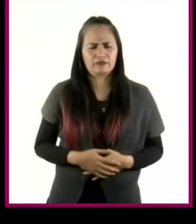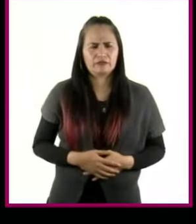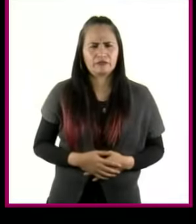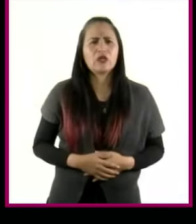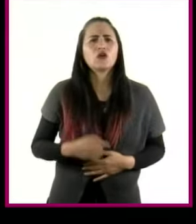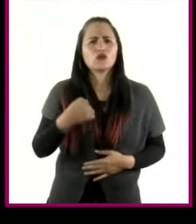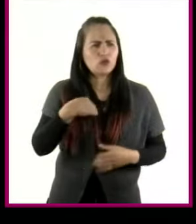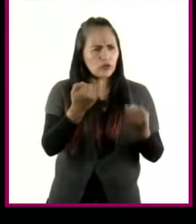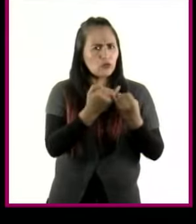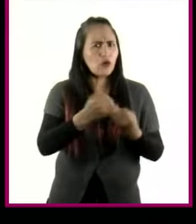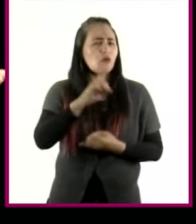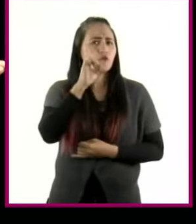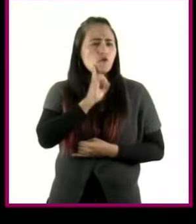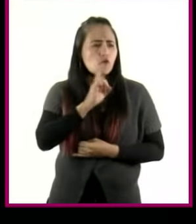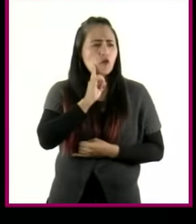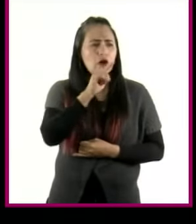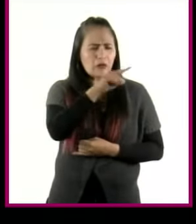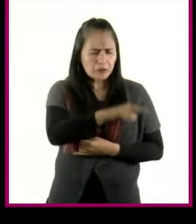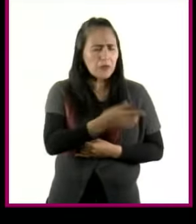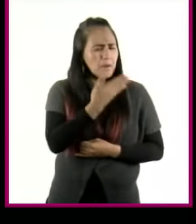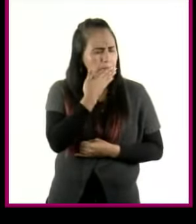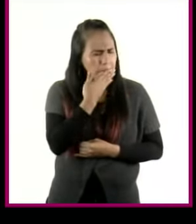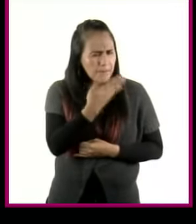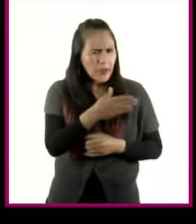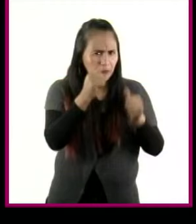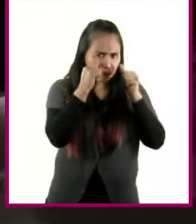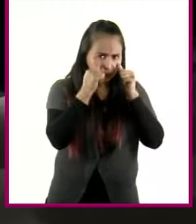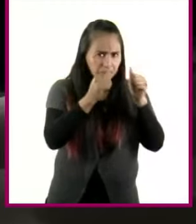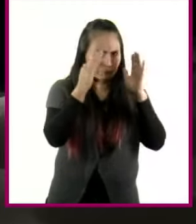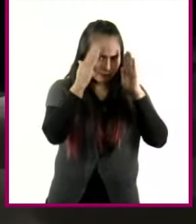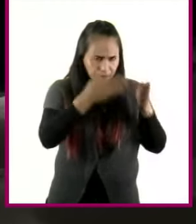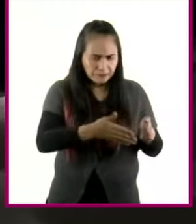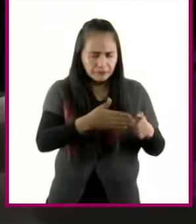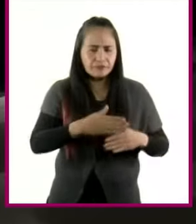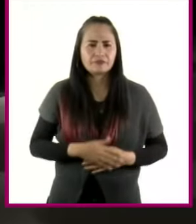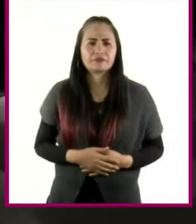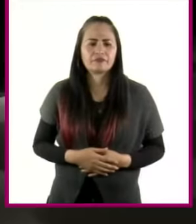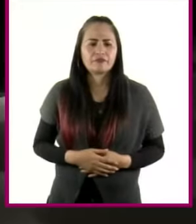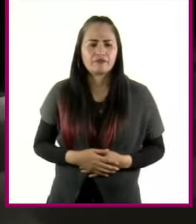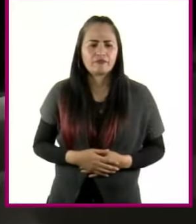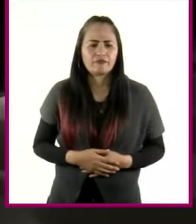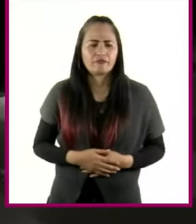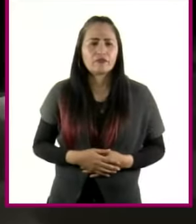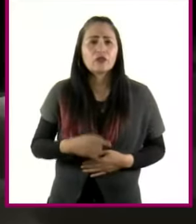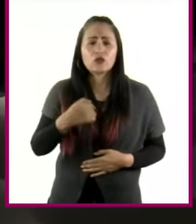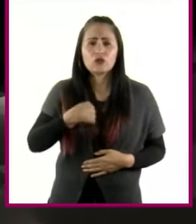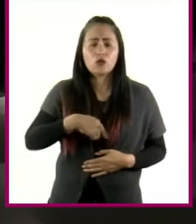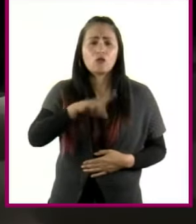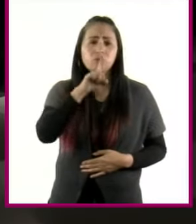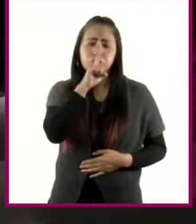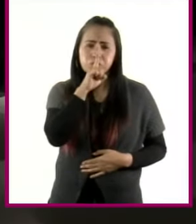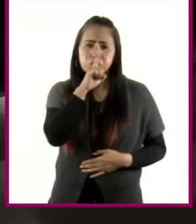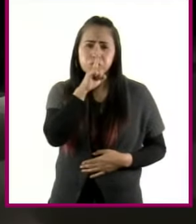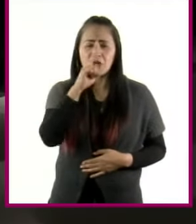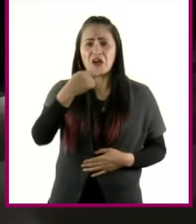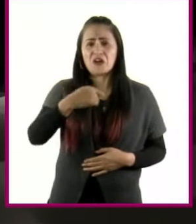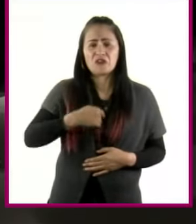a mi señora. ¿Sabéis lo que digo? Me callo porque no soy de los